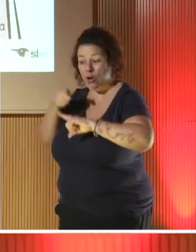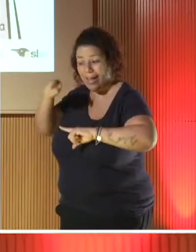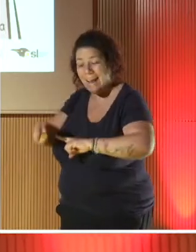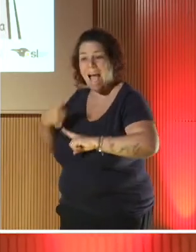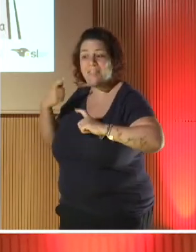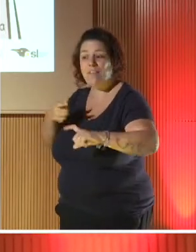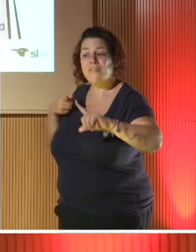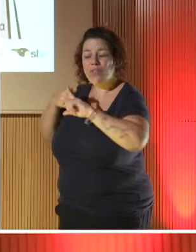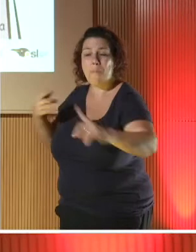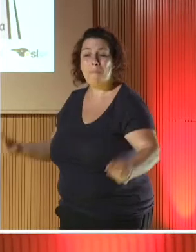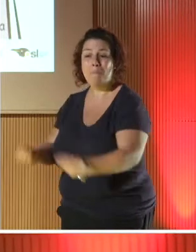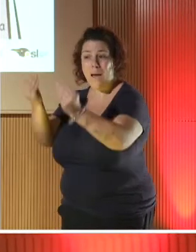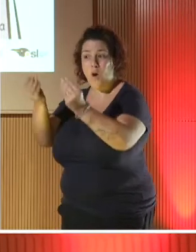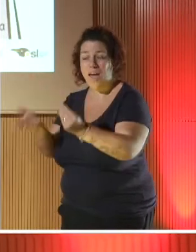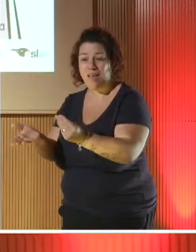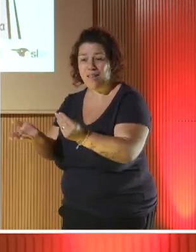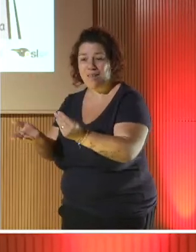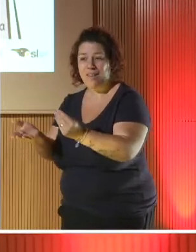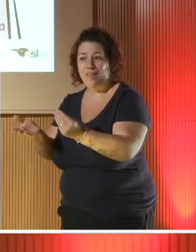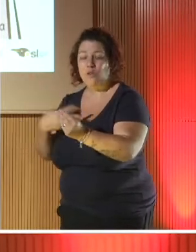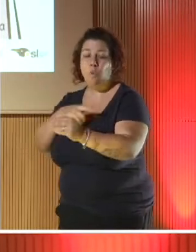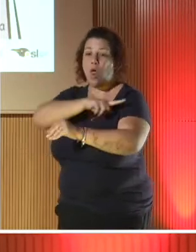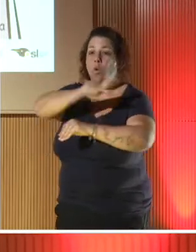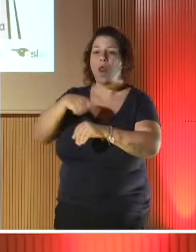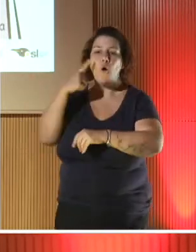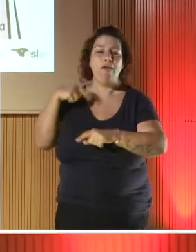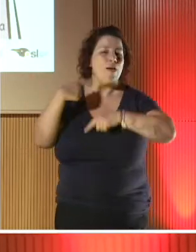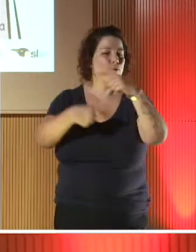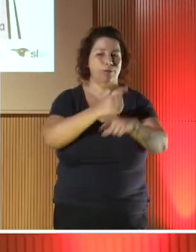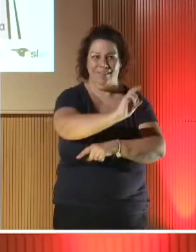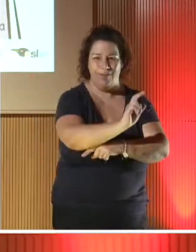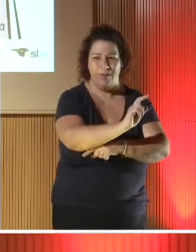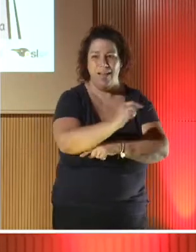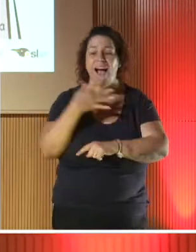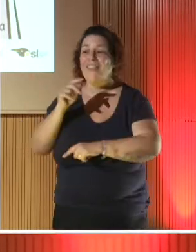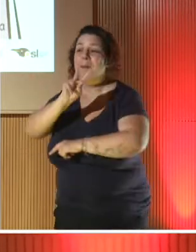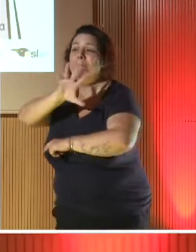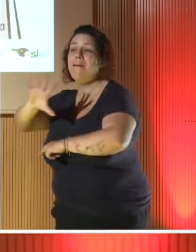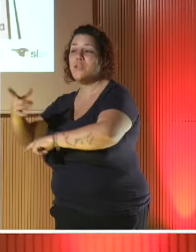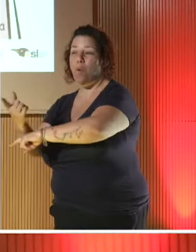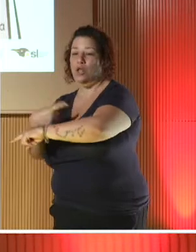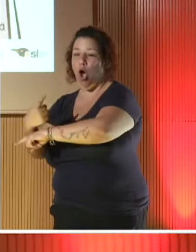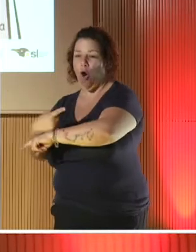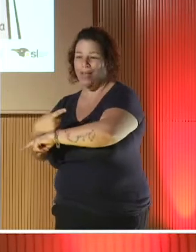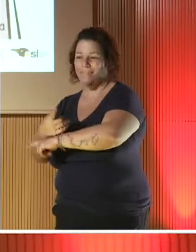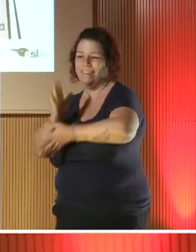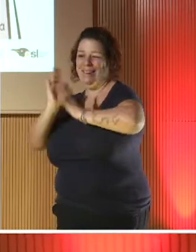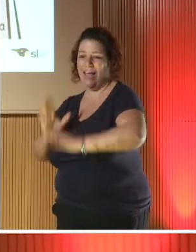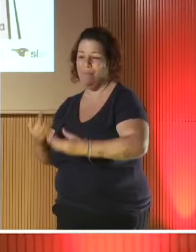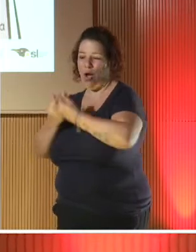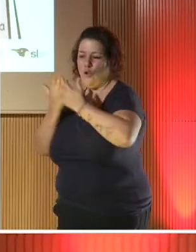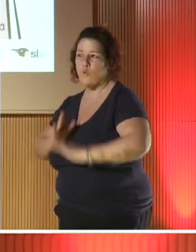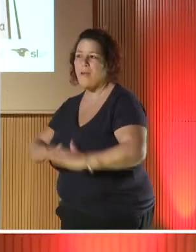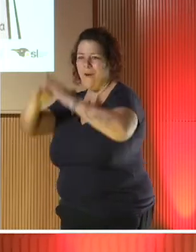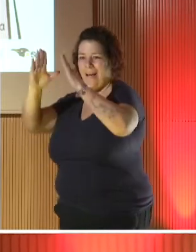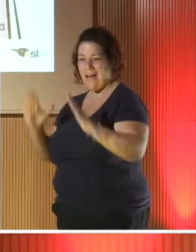para mejorar, tú no vas a hacer una hora de rutina con el niño. Tú vas a hacer 24 horas de terapia con tu hijo.